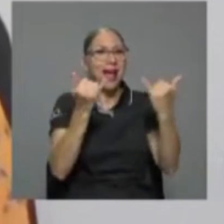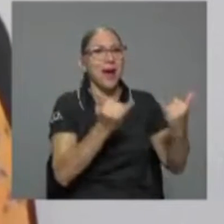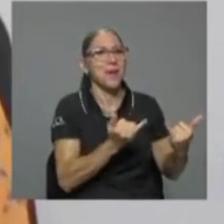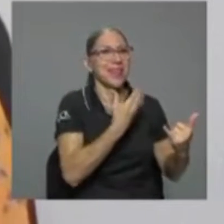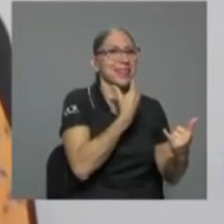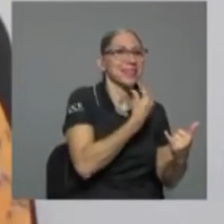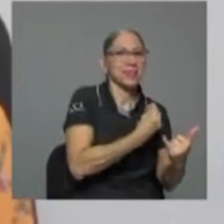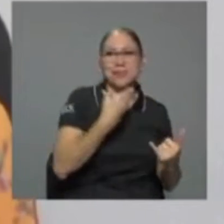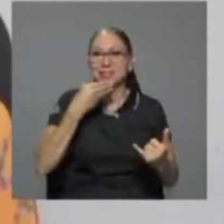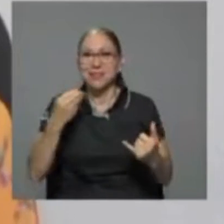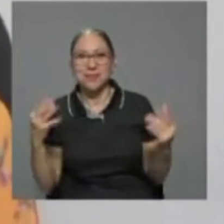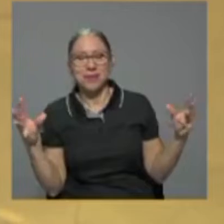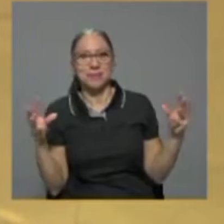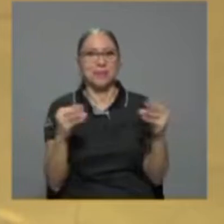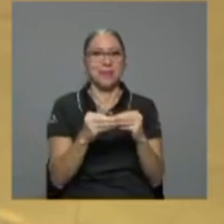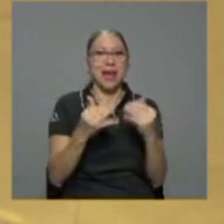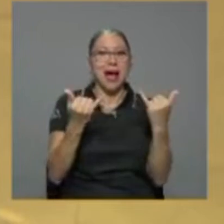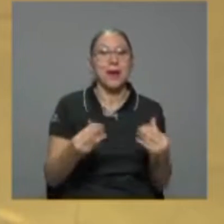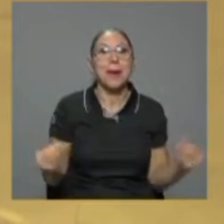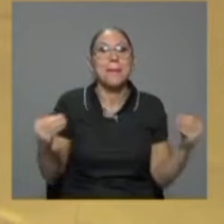mayores ingresos. Tal vez